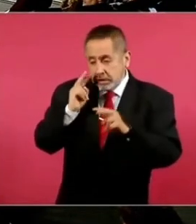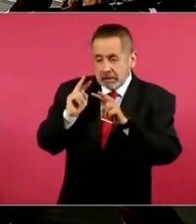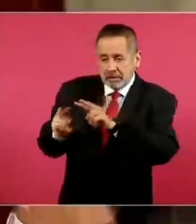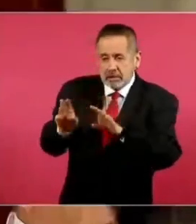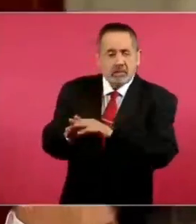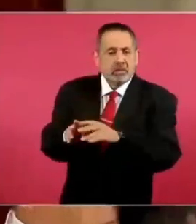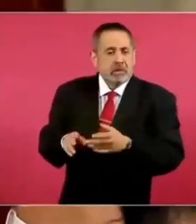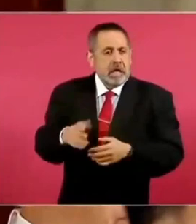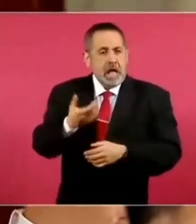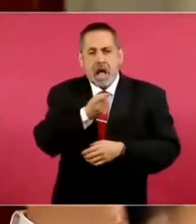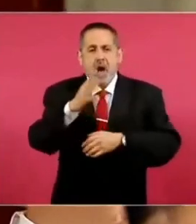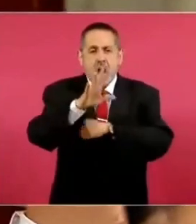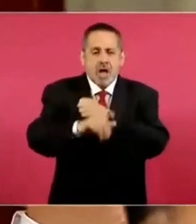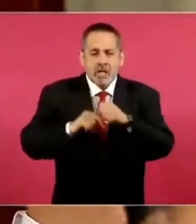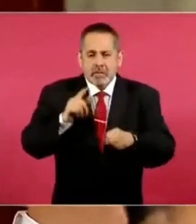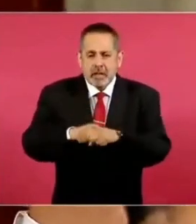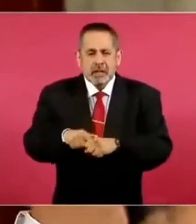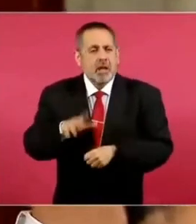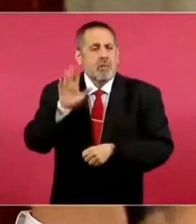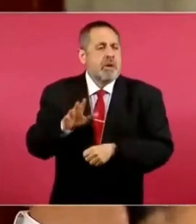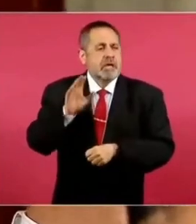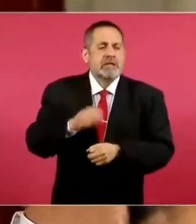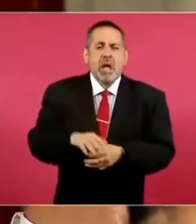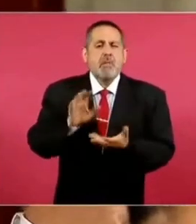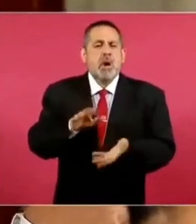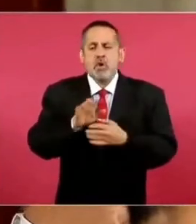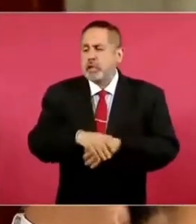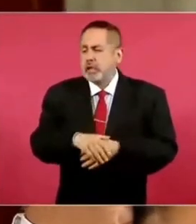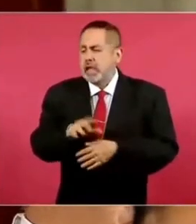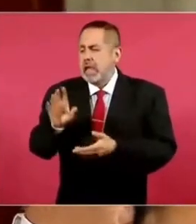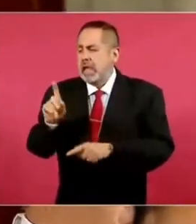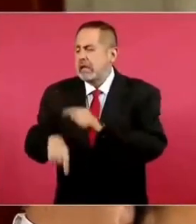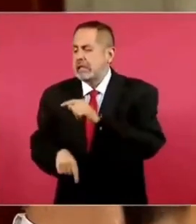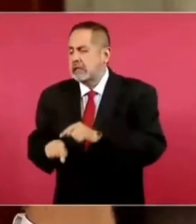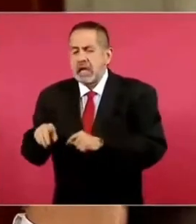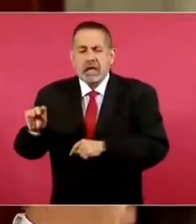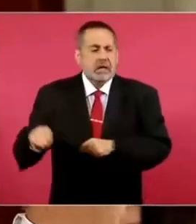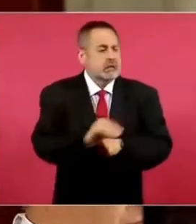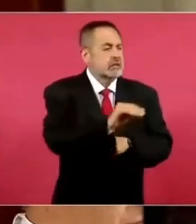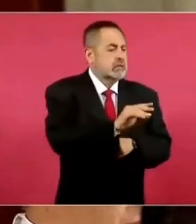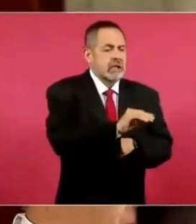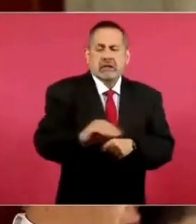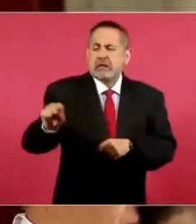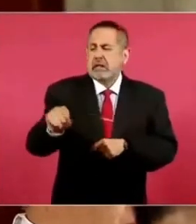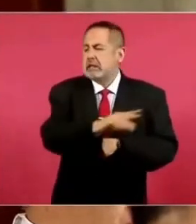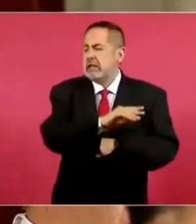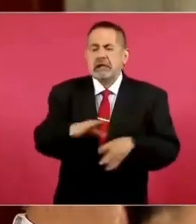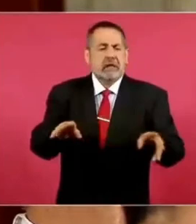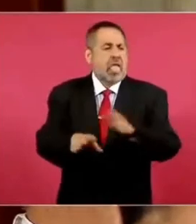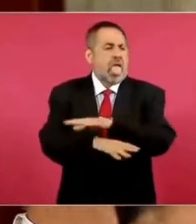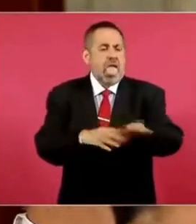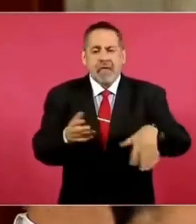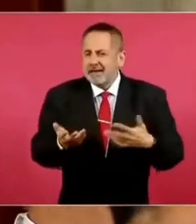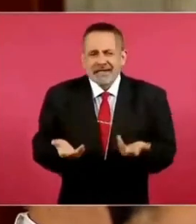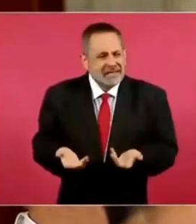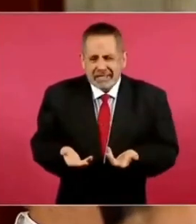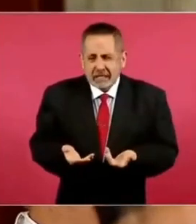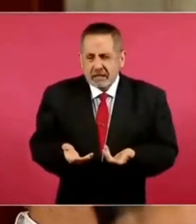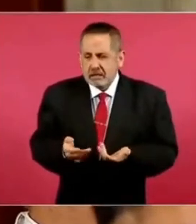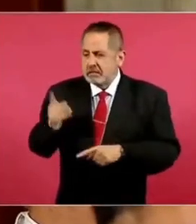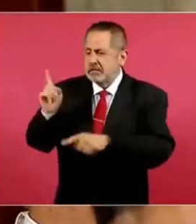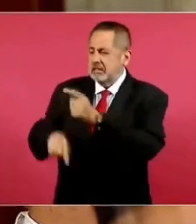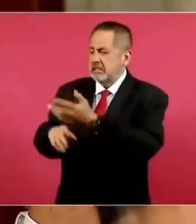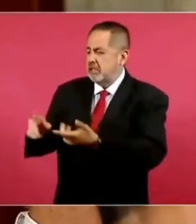tratados estos animales cual si fueran pelotas que van y vienen sin saber dónde quedó la bolita se donan se